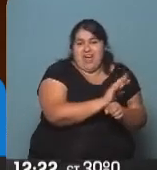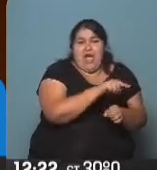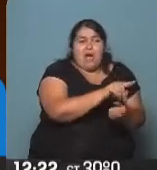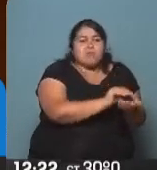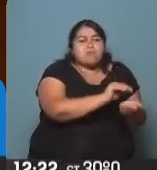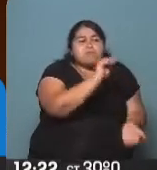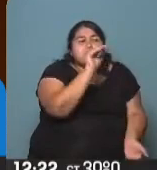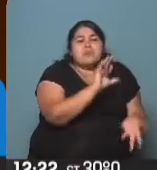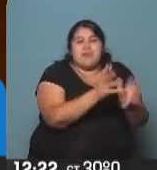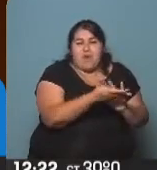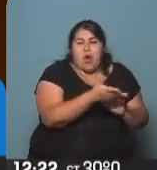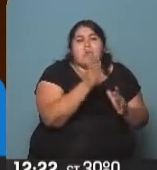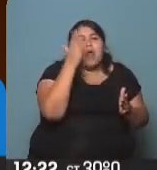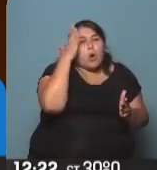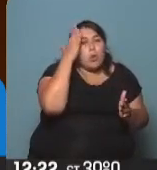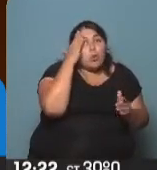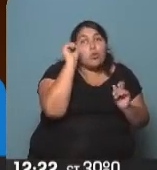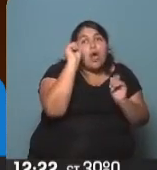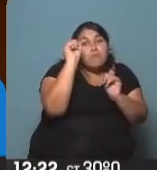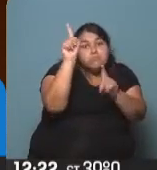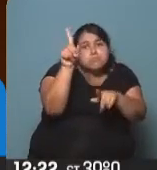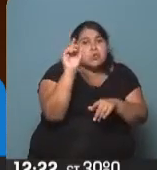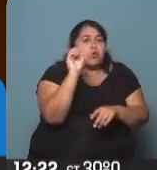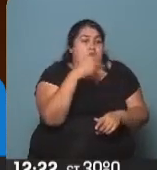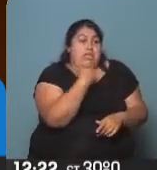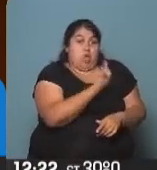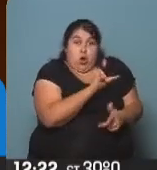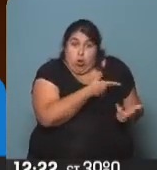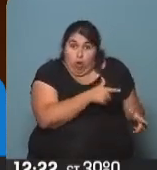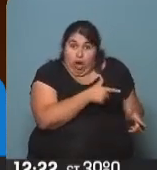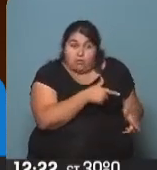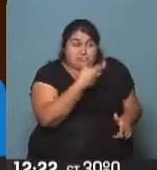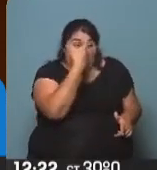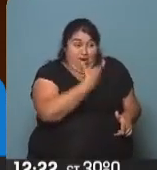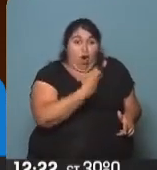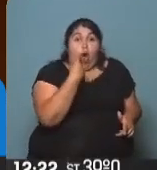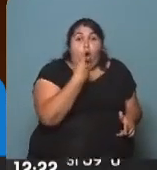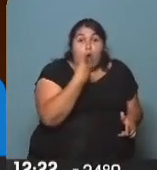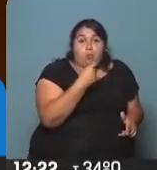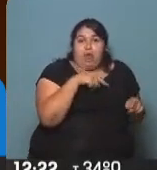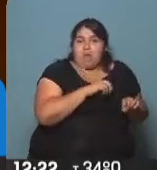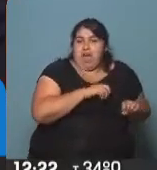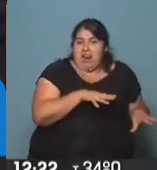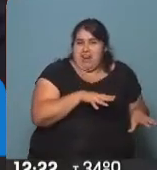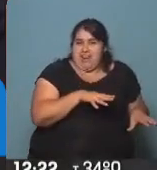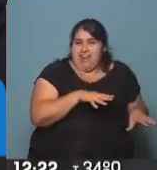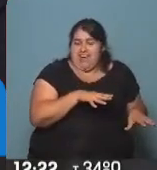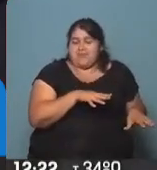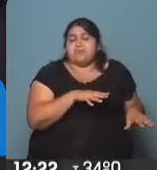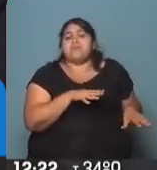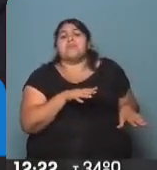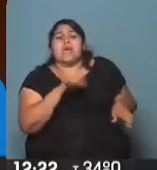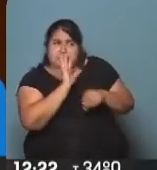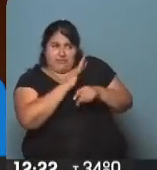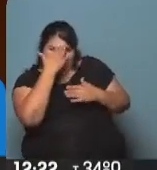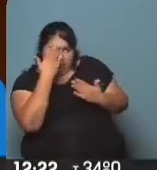púlpito. Problema cultural si lo hay. Sí. Si usted no tiene un hijo, ese varón... Y ahí el Vaticano los reconoce y no les hace problema. No es que los reconozca,